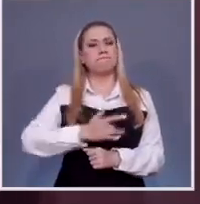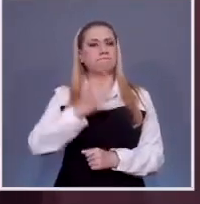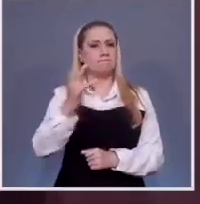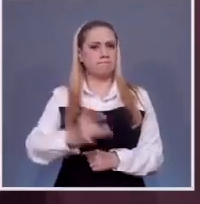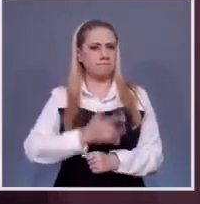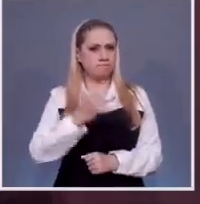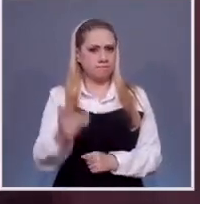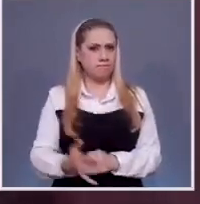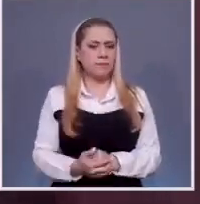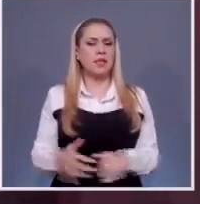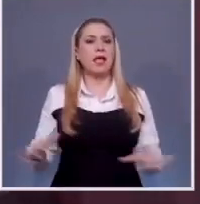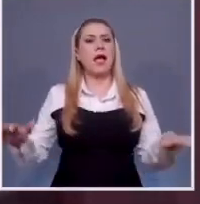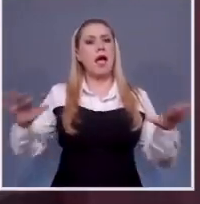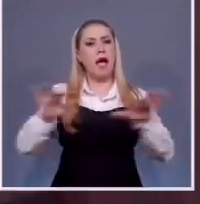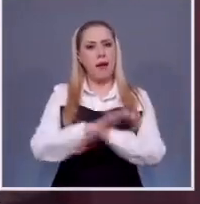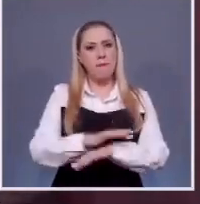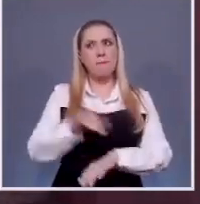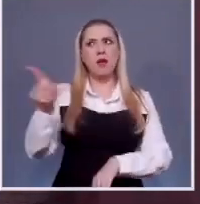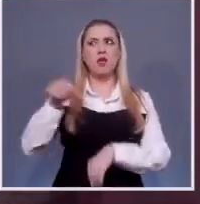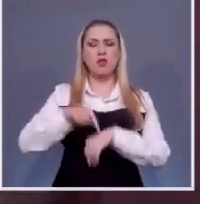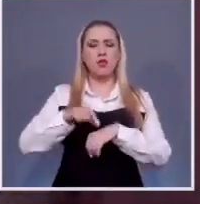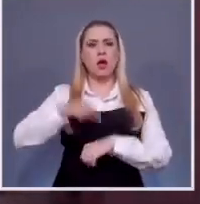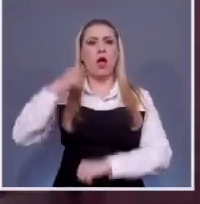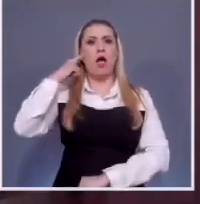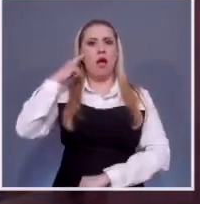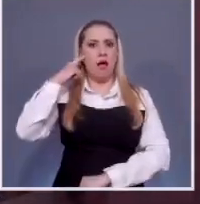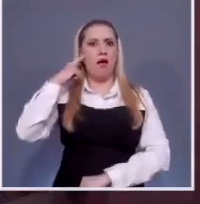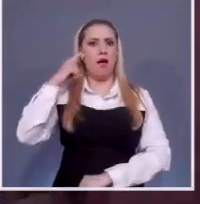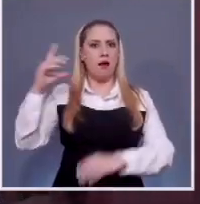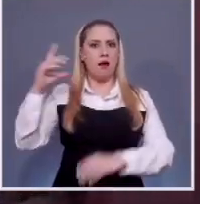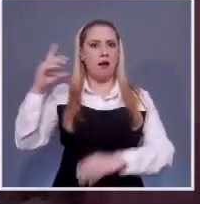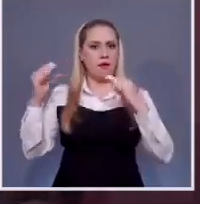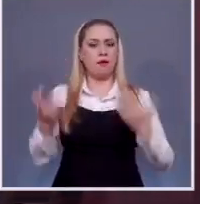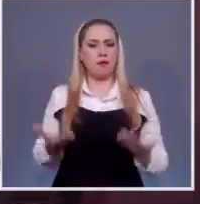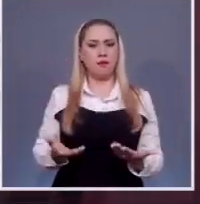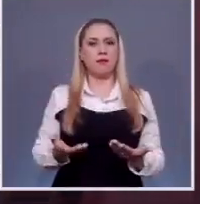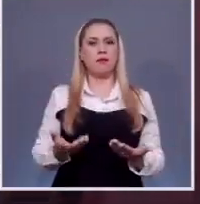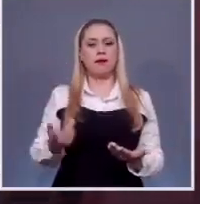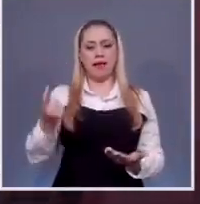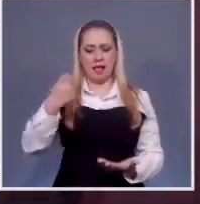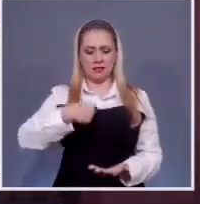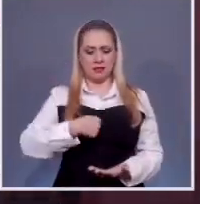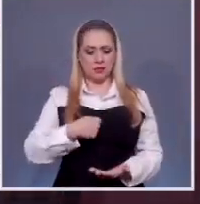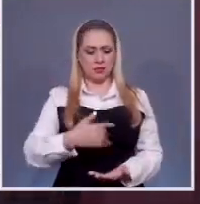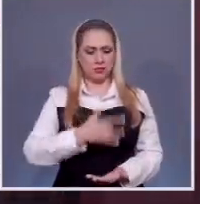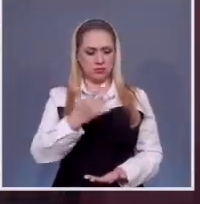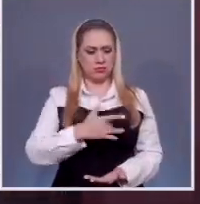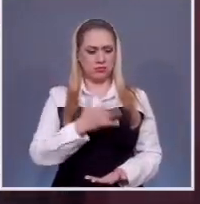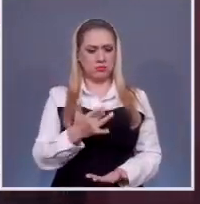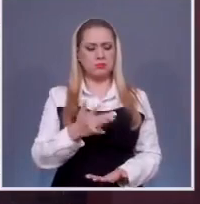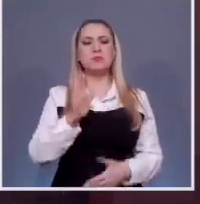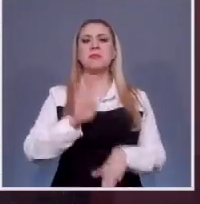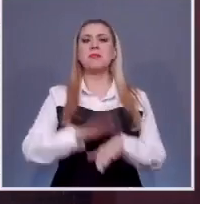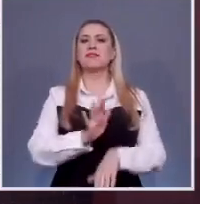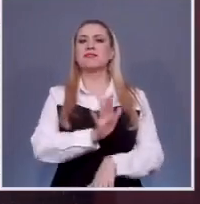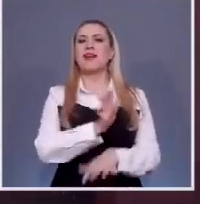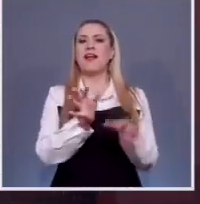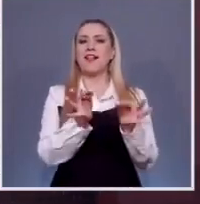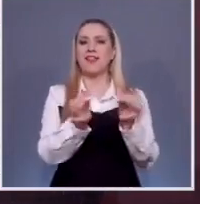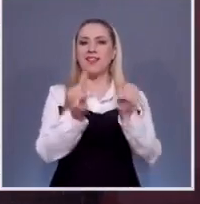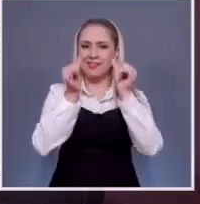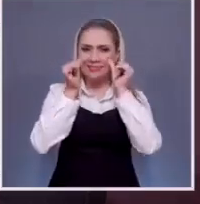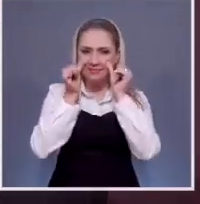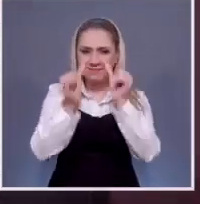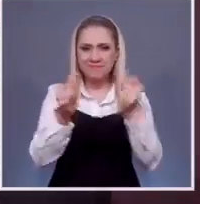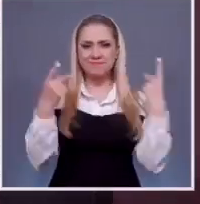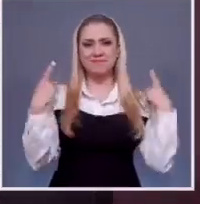actitud de los proveedores de salud, y el cambio de actitud hace que pueda uno dar una atención de calidad, centrada en la persona, y que